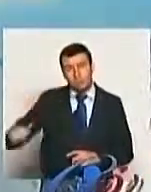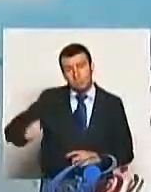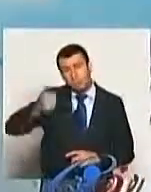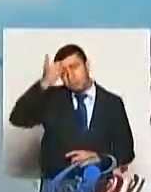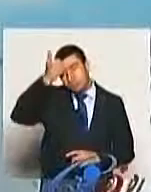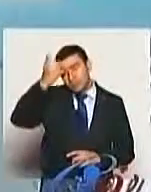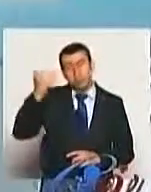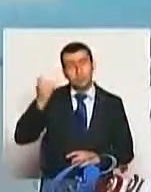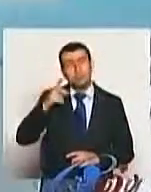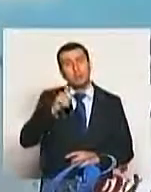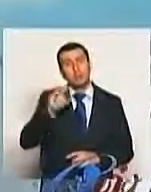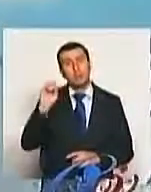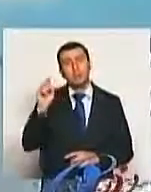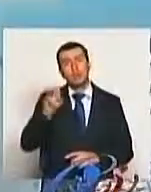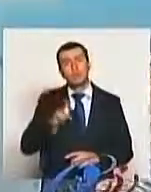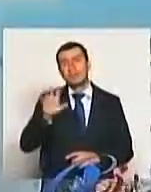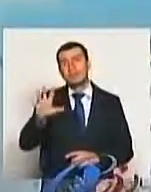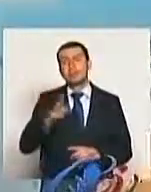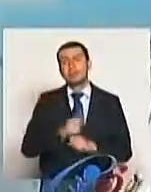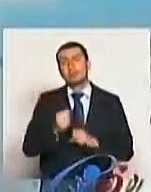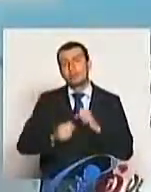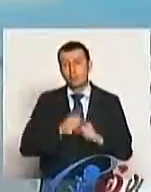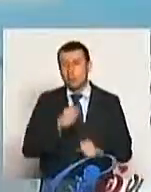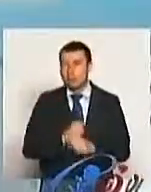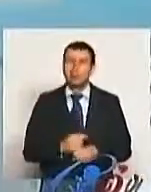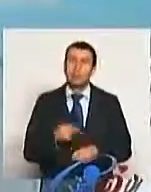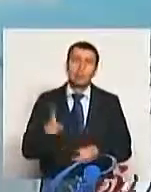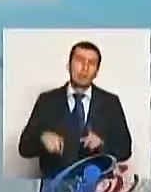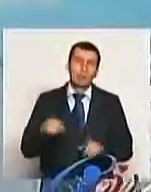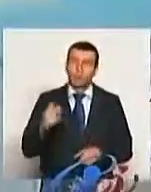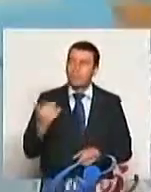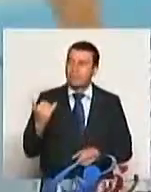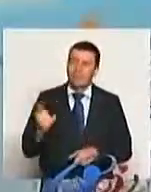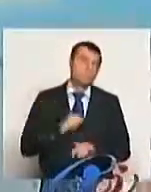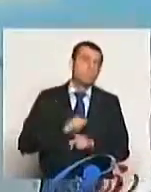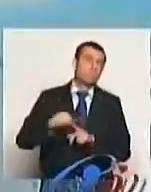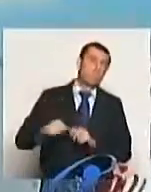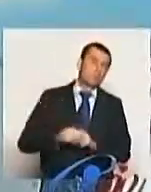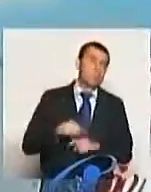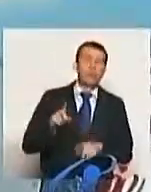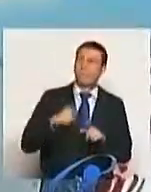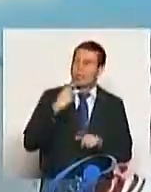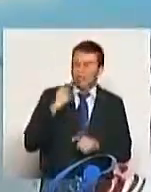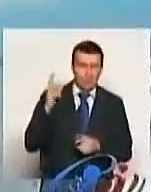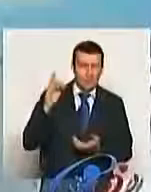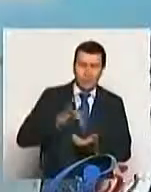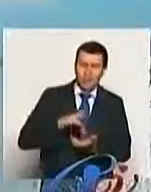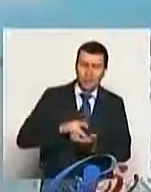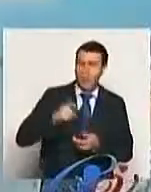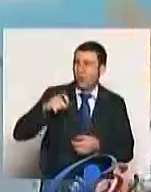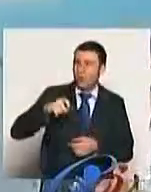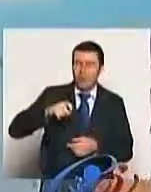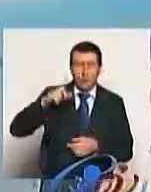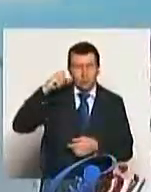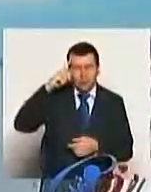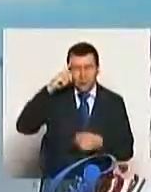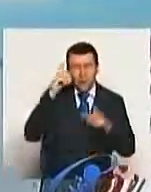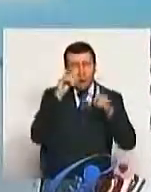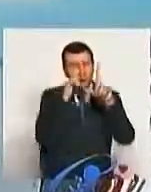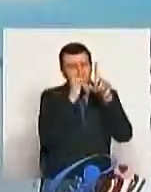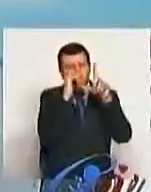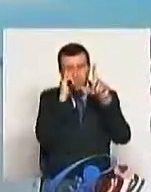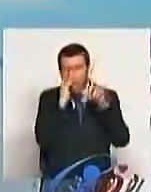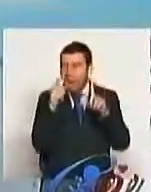60, 65 años, y las desestimulan para hacerse las citologías y para hacerse exámenes